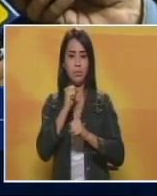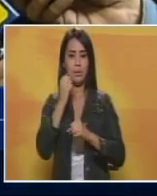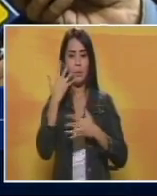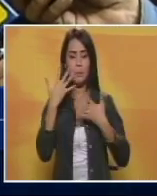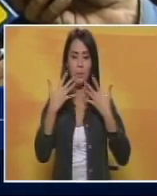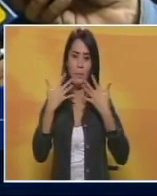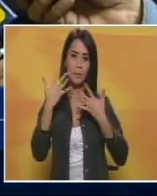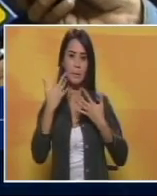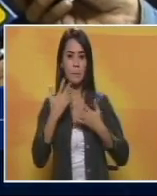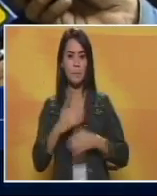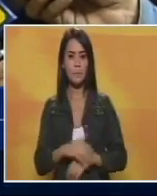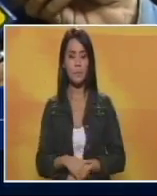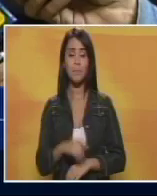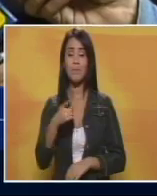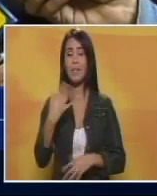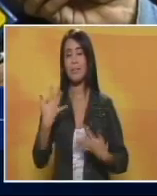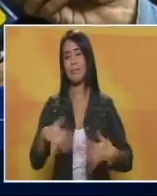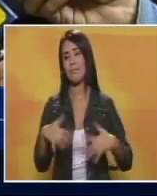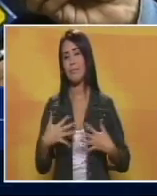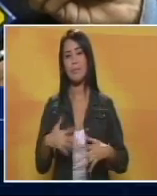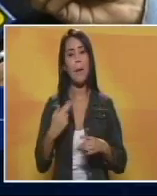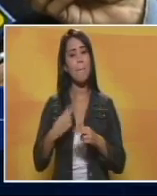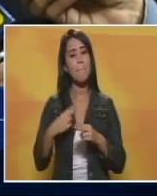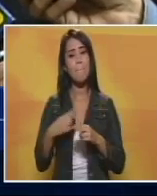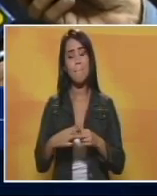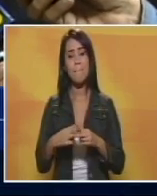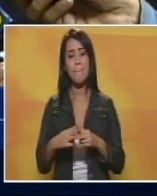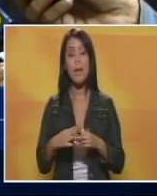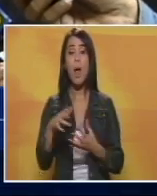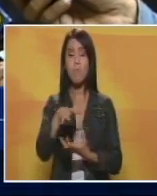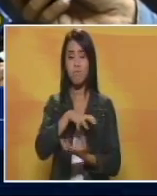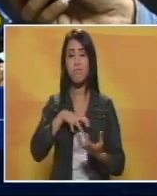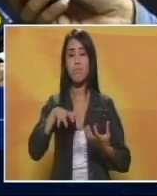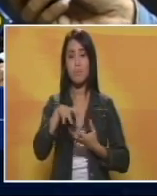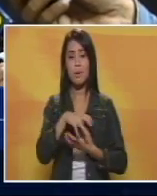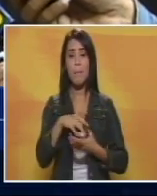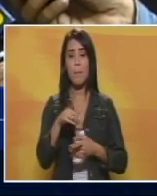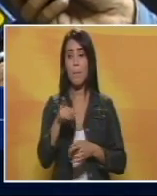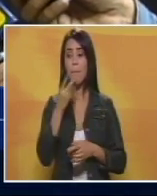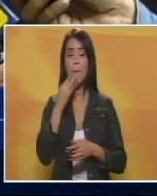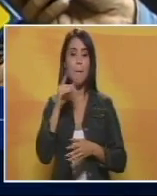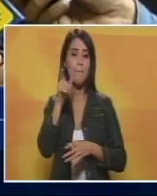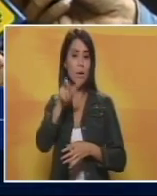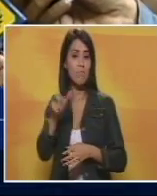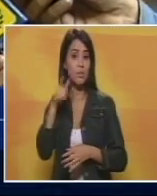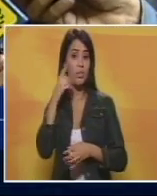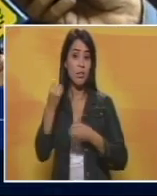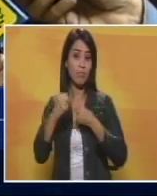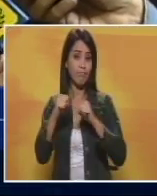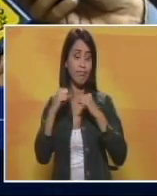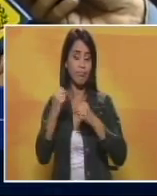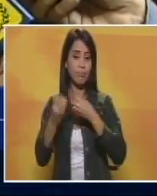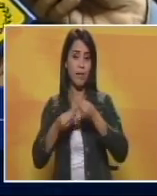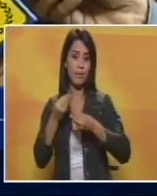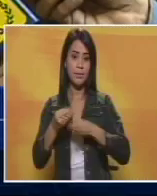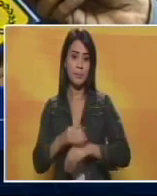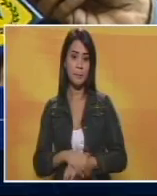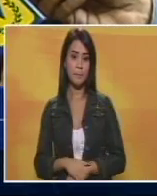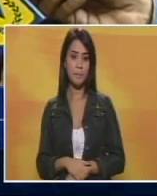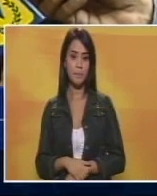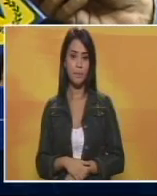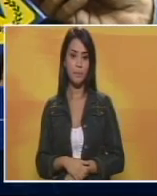conciencia. Esto trae graves consecuencias a la salud de las personas que practican este tipo de actividad, ya que